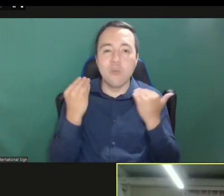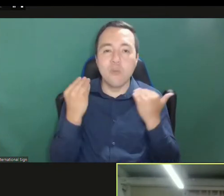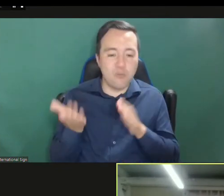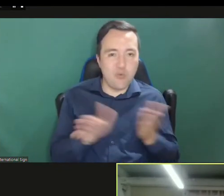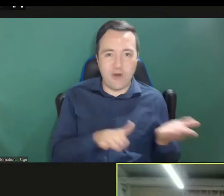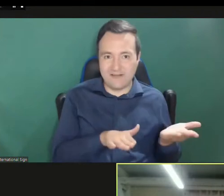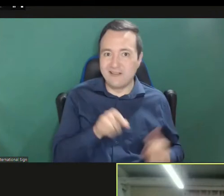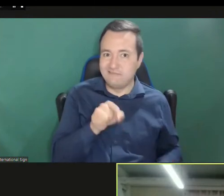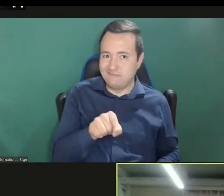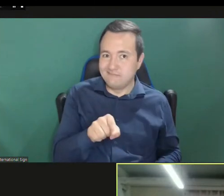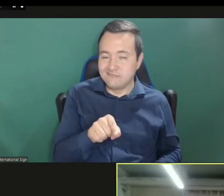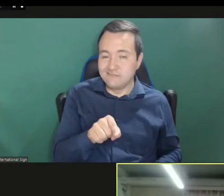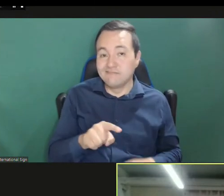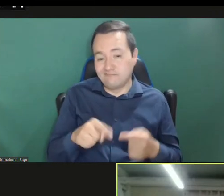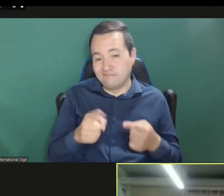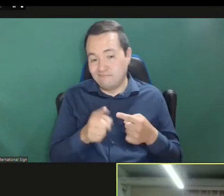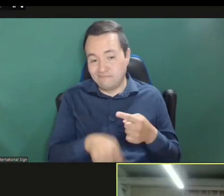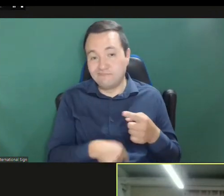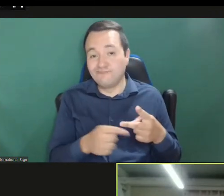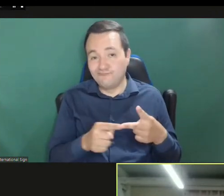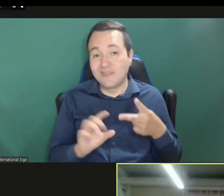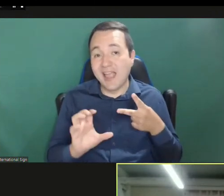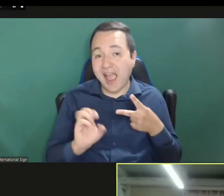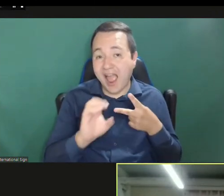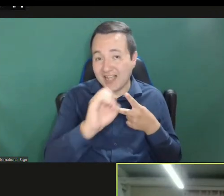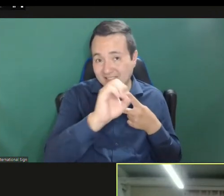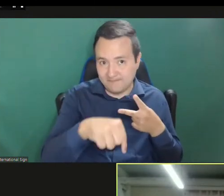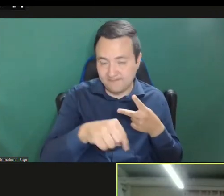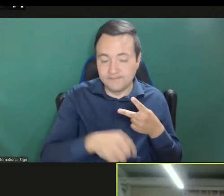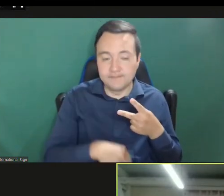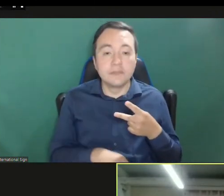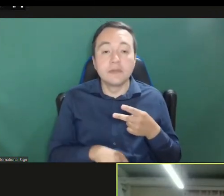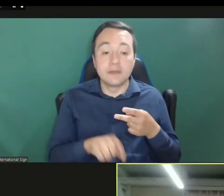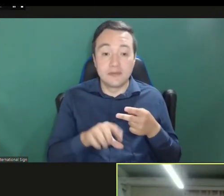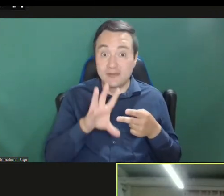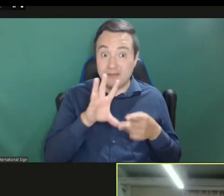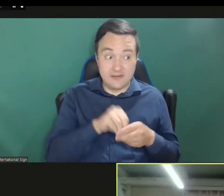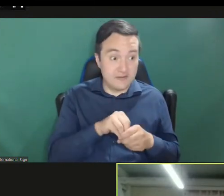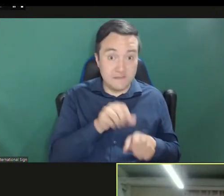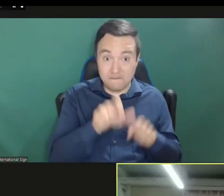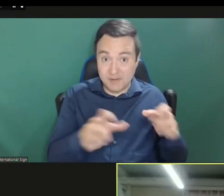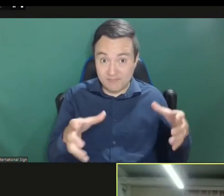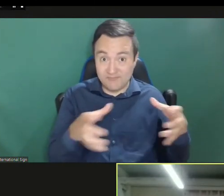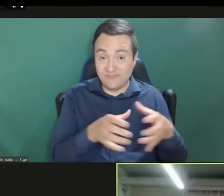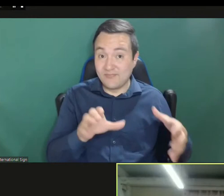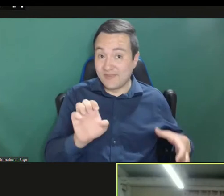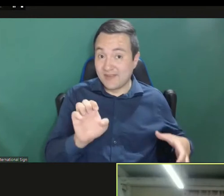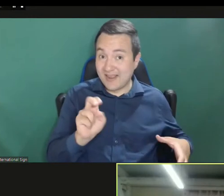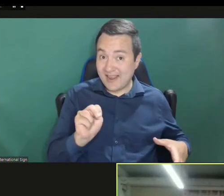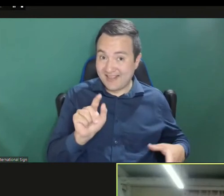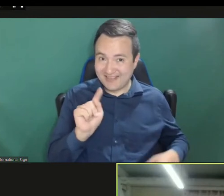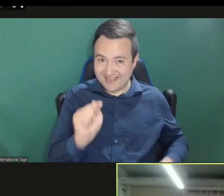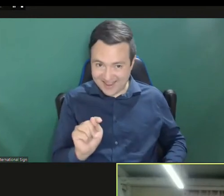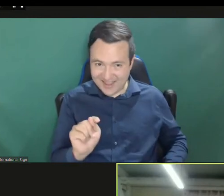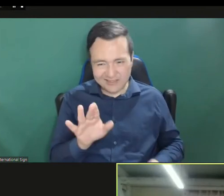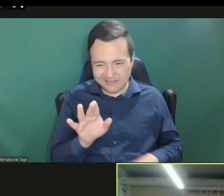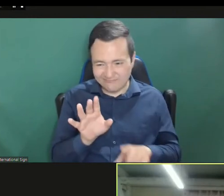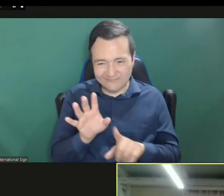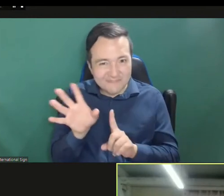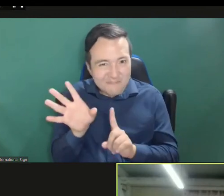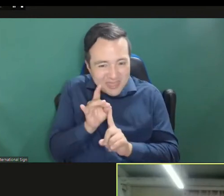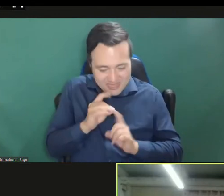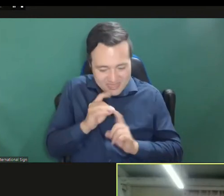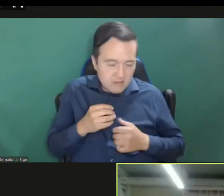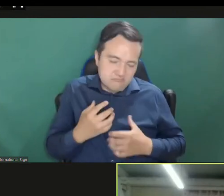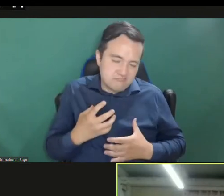también las personas con la cnt son más probables de contraer con 19 de desarrollar la enfermedad